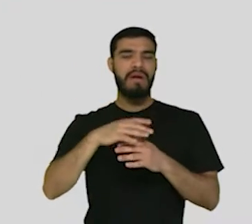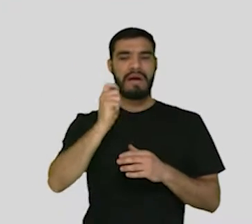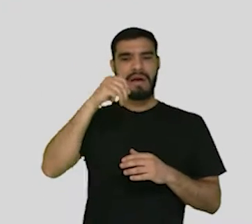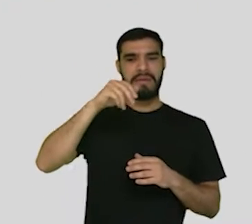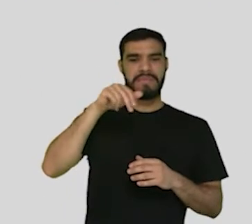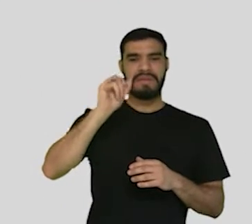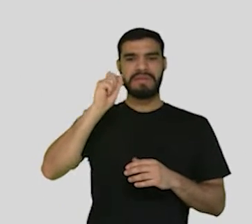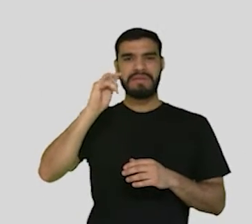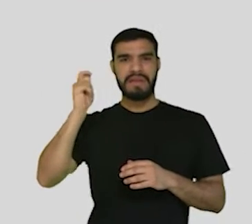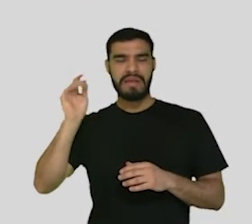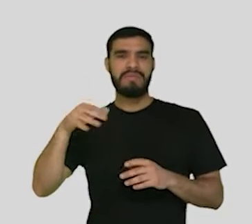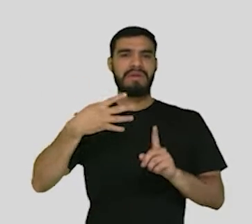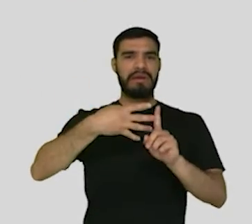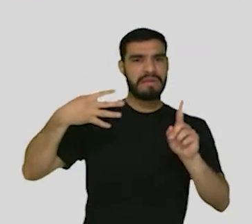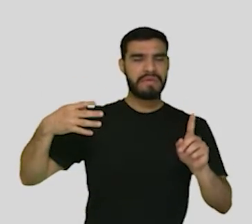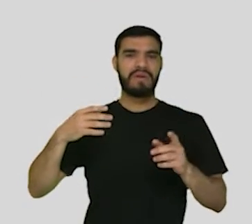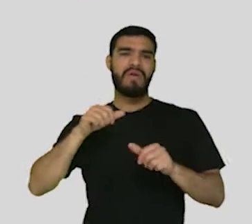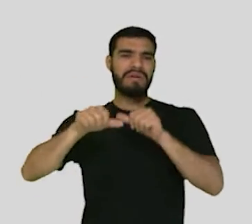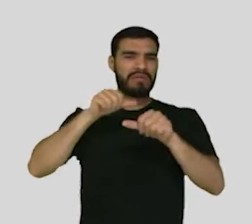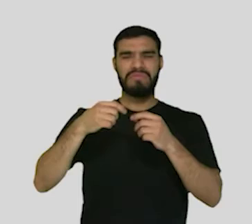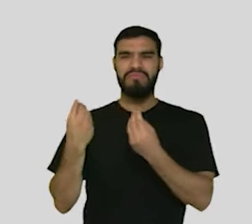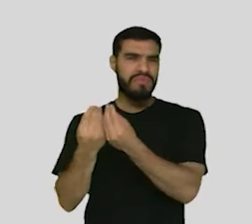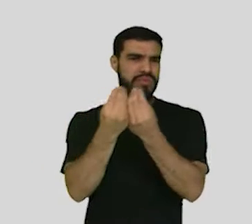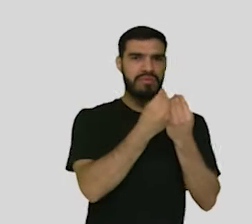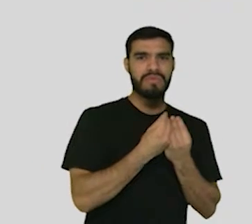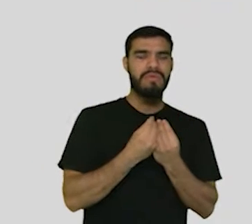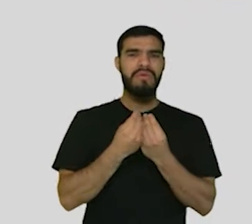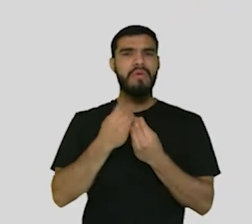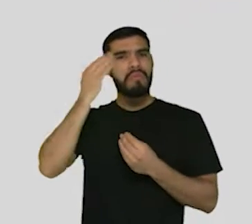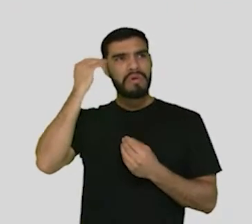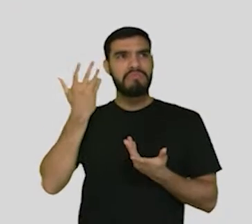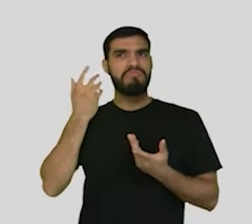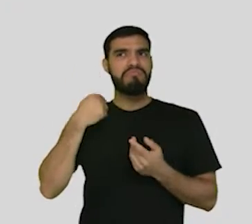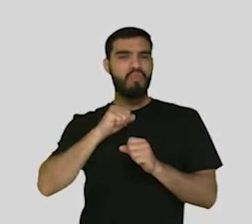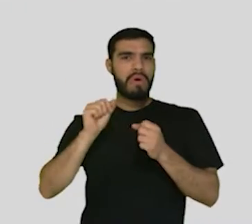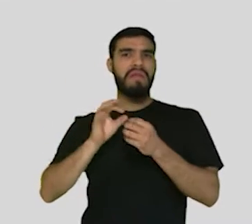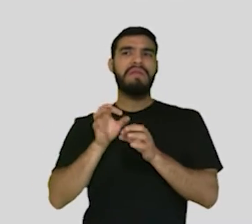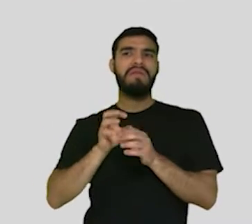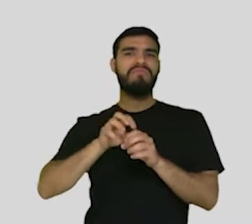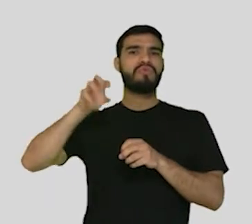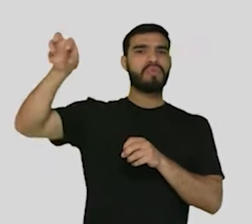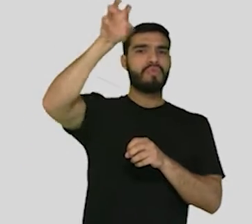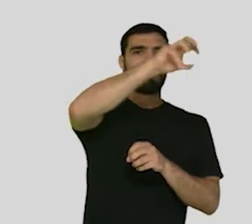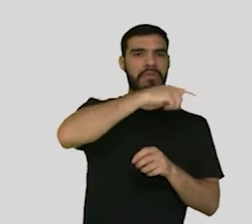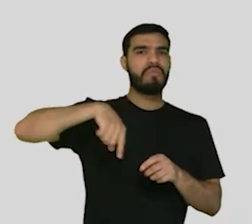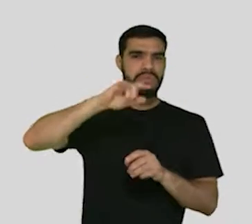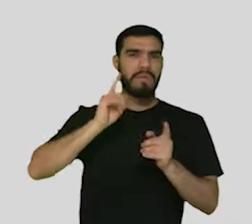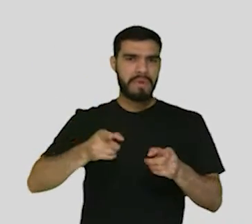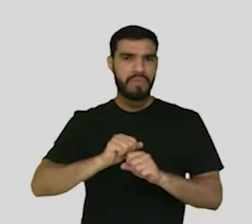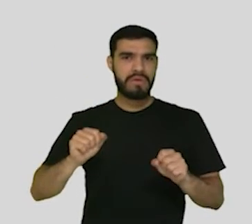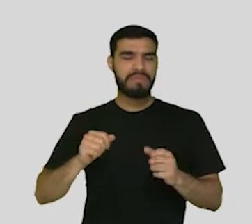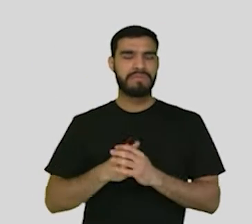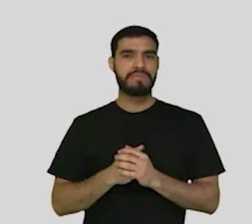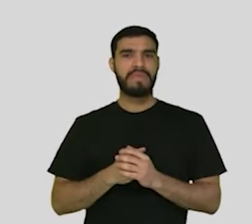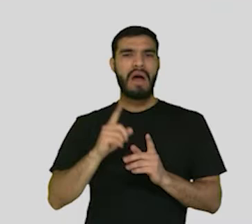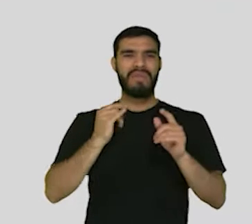oye, recoñe, pues tengo, oye, pa, mis tía, wi, ja, coalición, ja, ambue, gendape, ave, oye, pues tengo, ja,